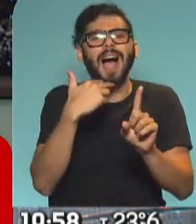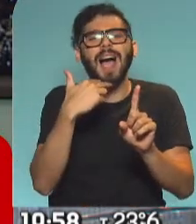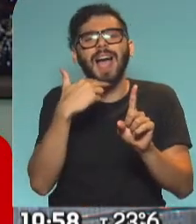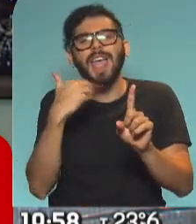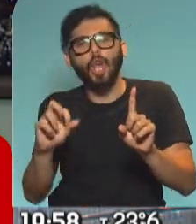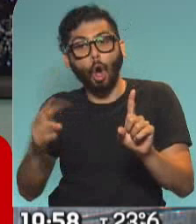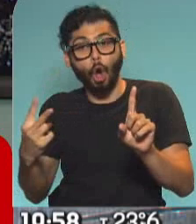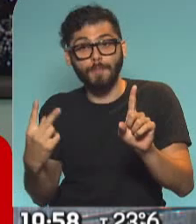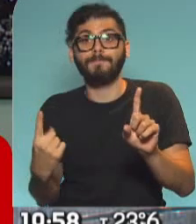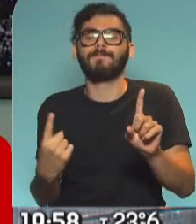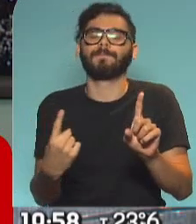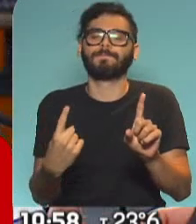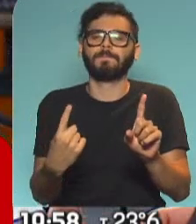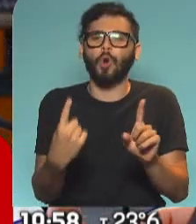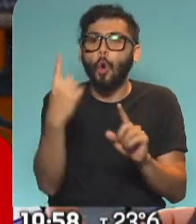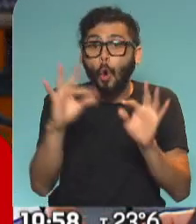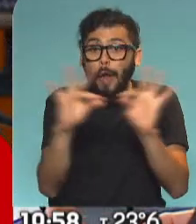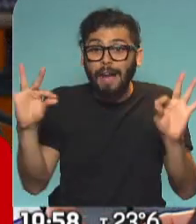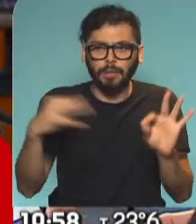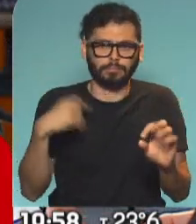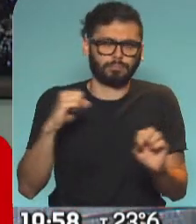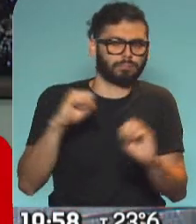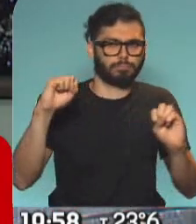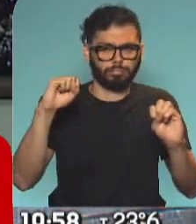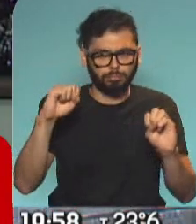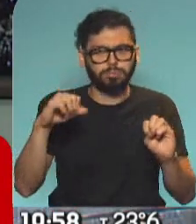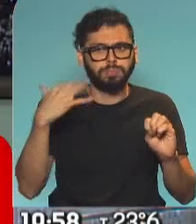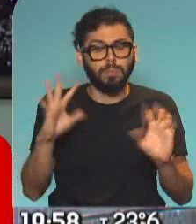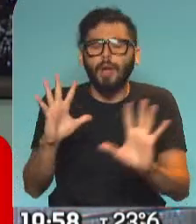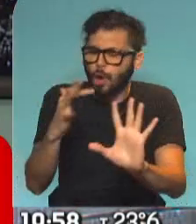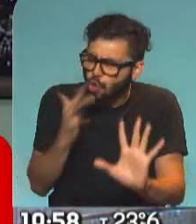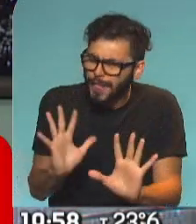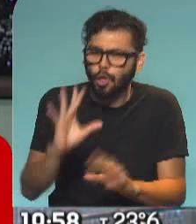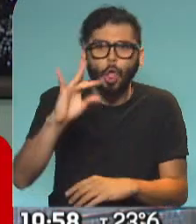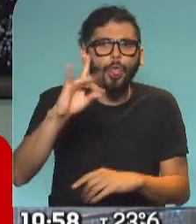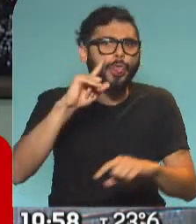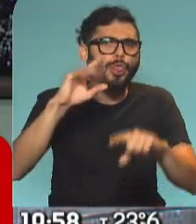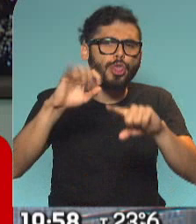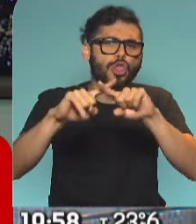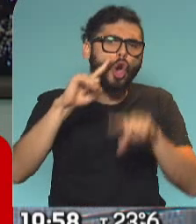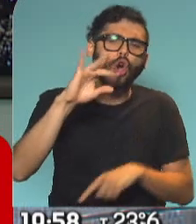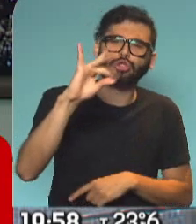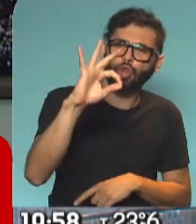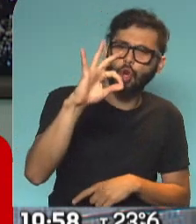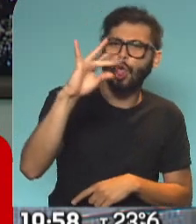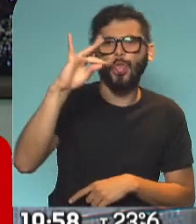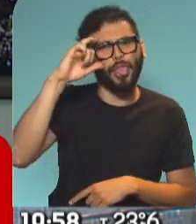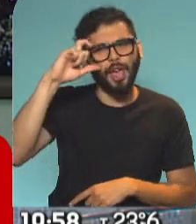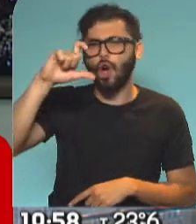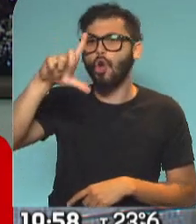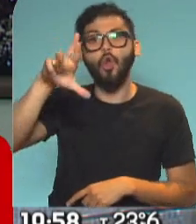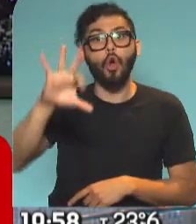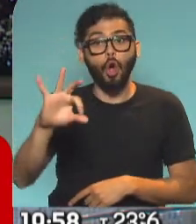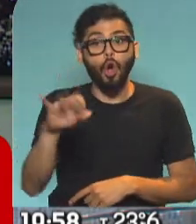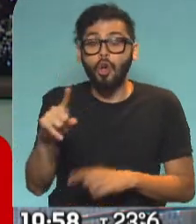hoy dijo una frase que a mí particularmente me impactó. Repito, aún entendiendo que el dióxido de cloro no está autorizado y que es